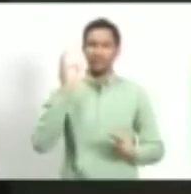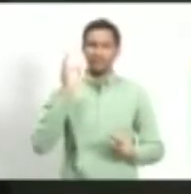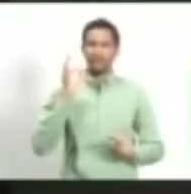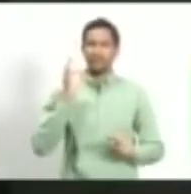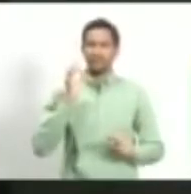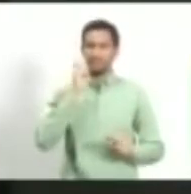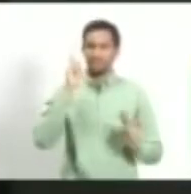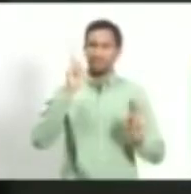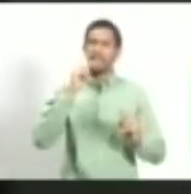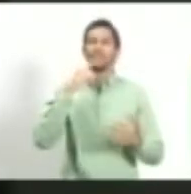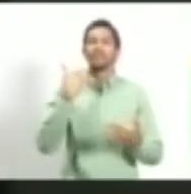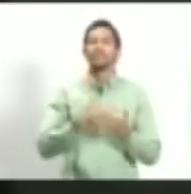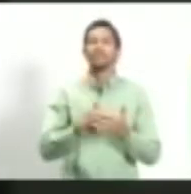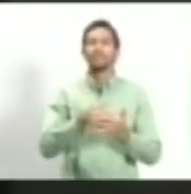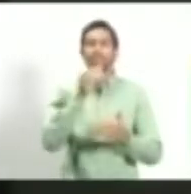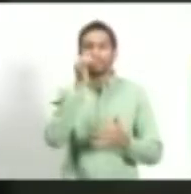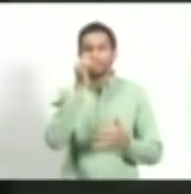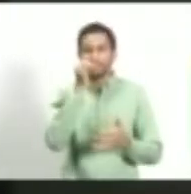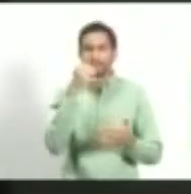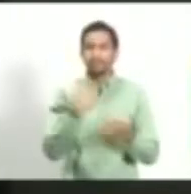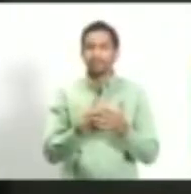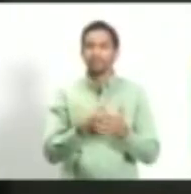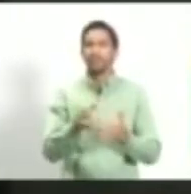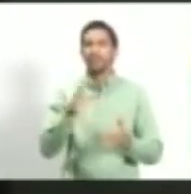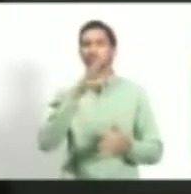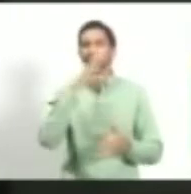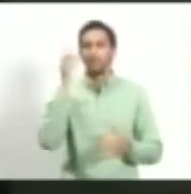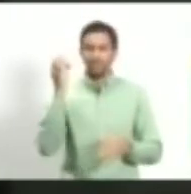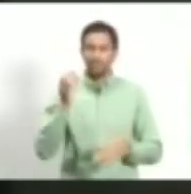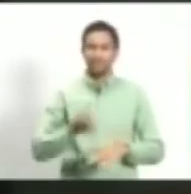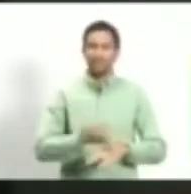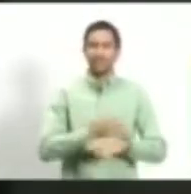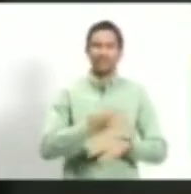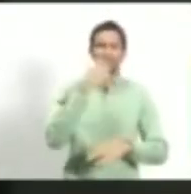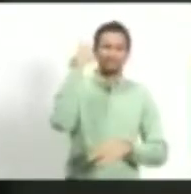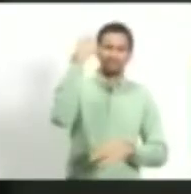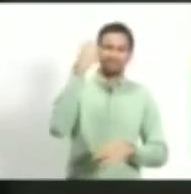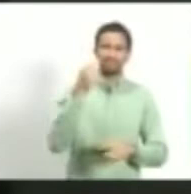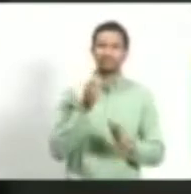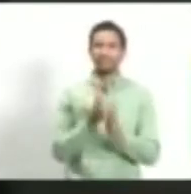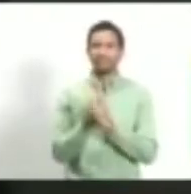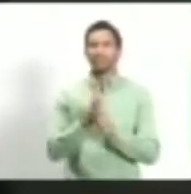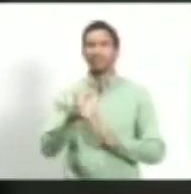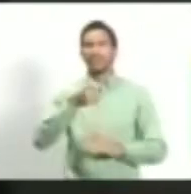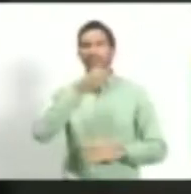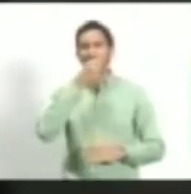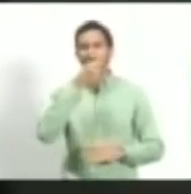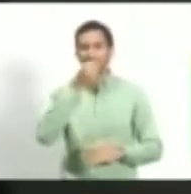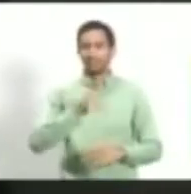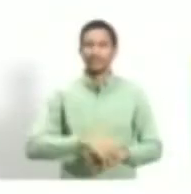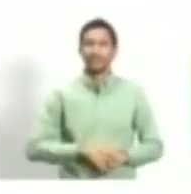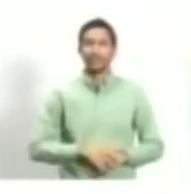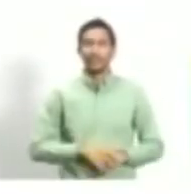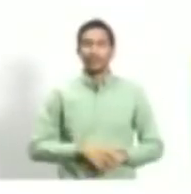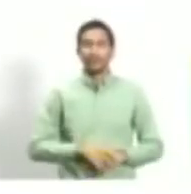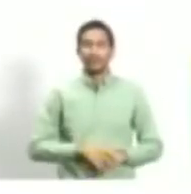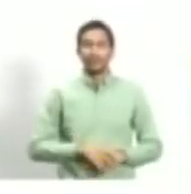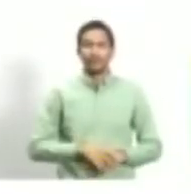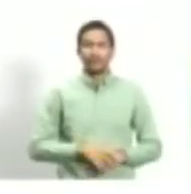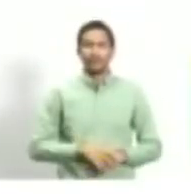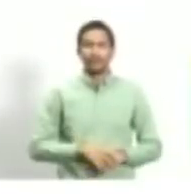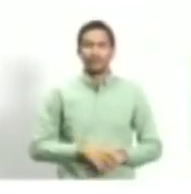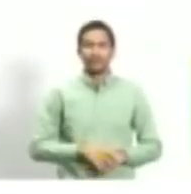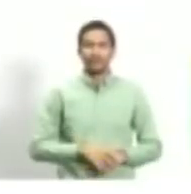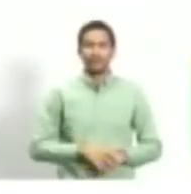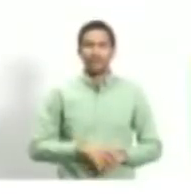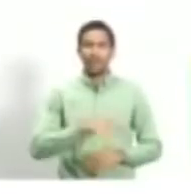prueba de vida desde su celda, revelada por Diosdado Cabello durante su programa de televisión, luego de que el periodista Leopoldo Castillo anunciara desde